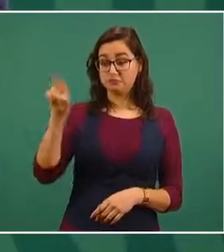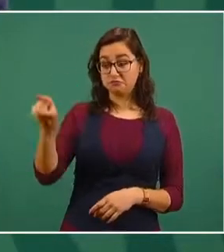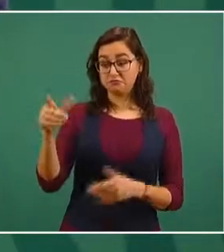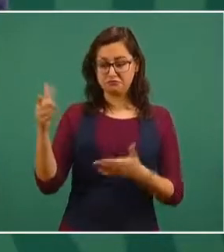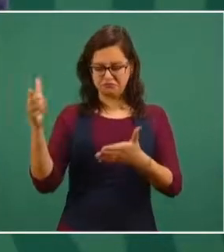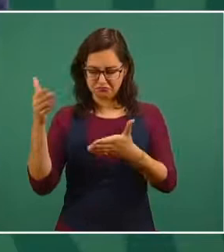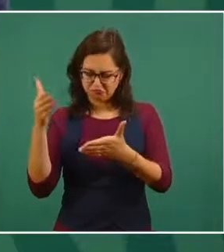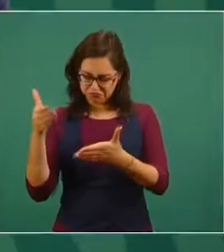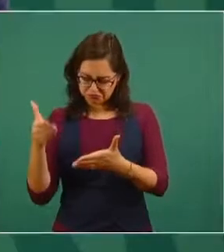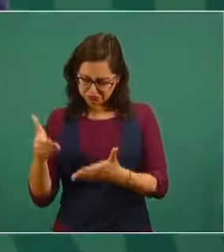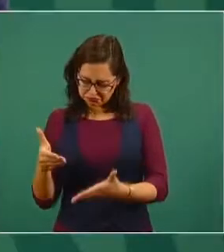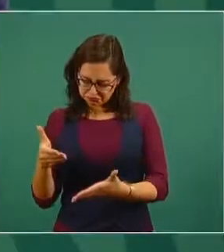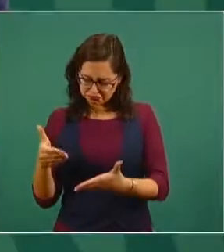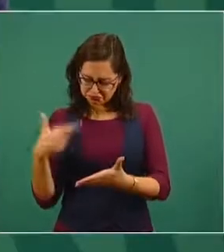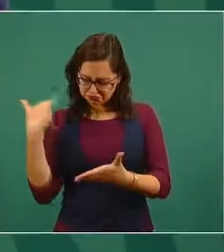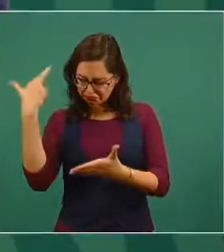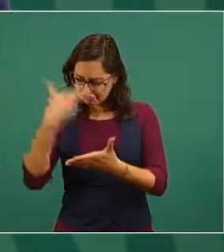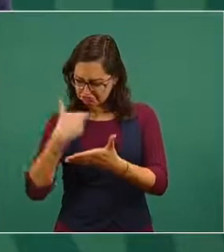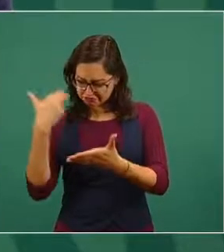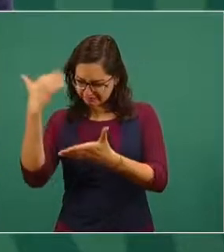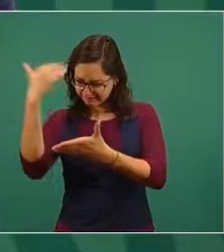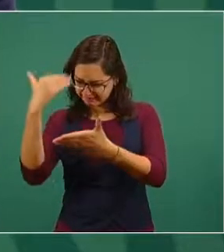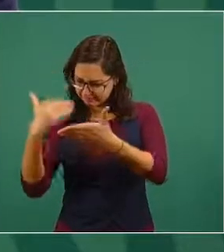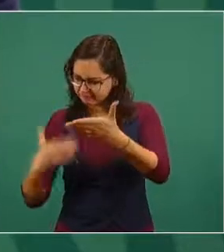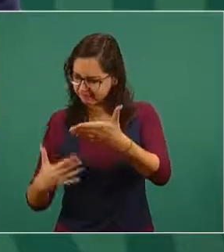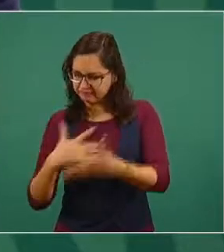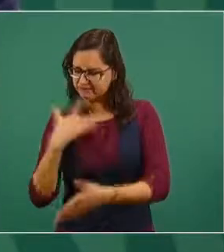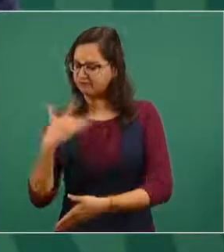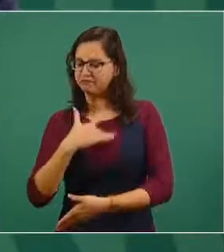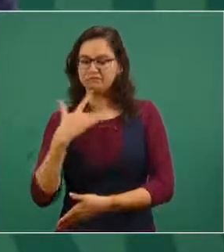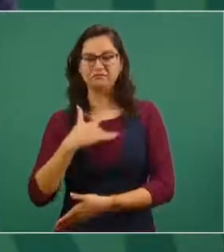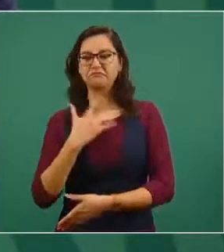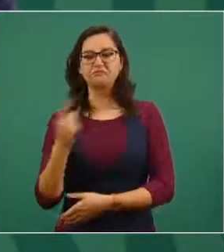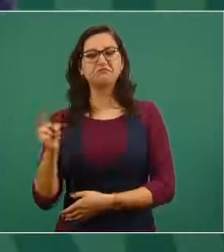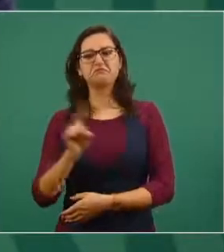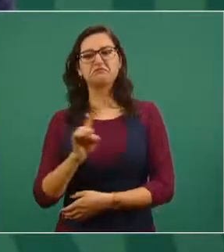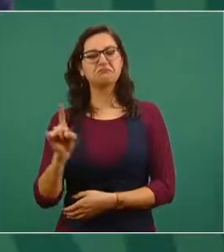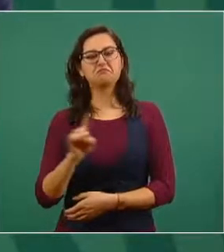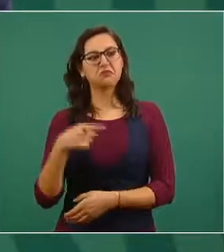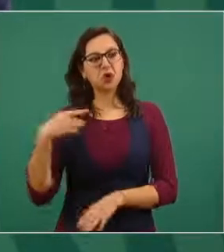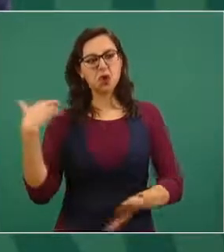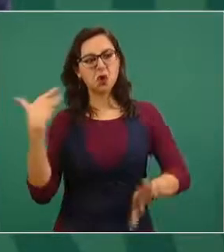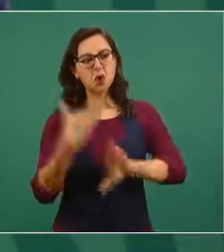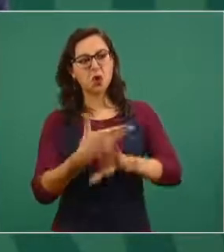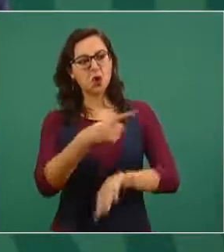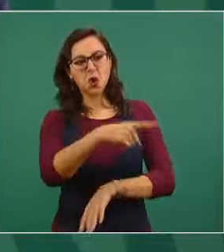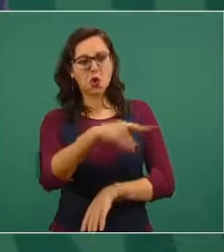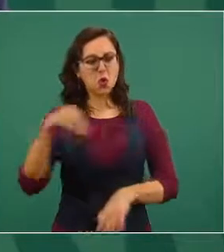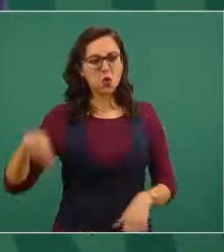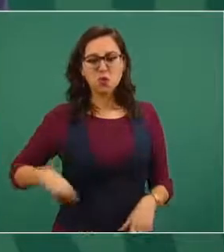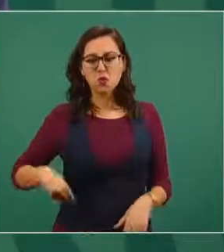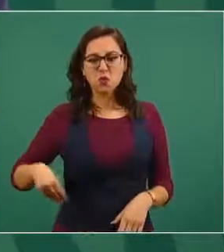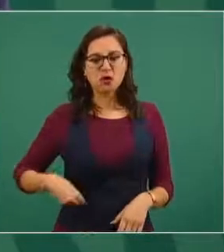que se le fabricó